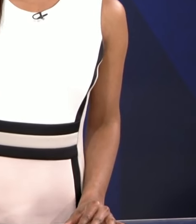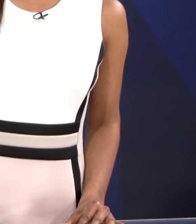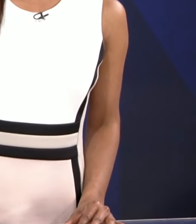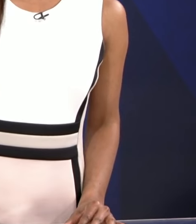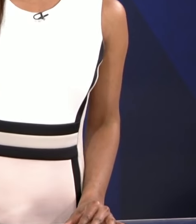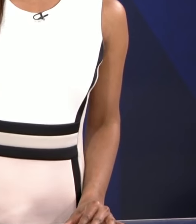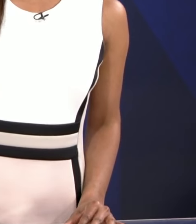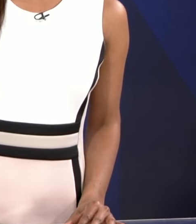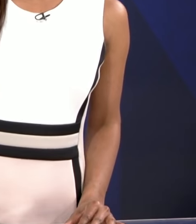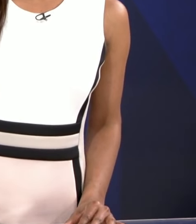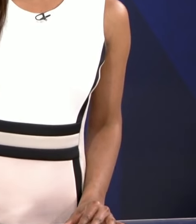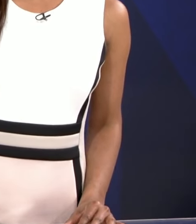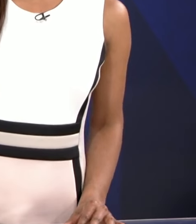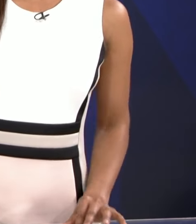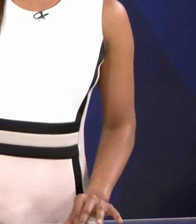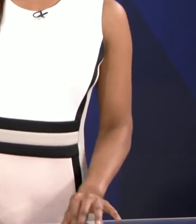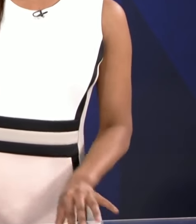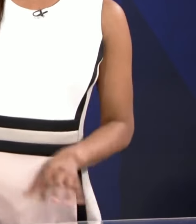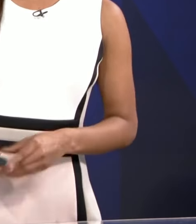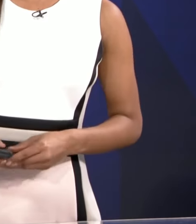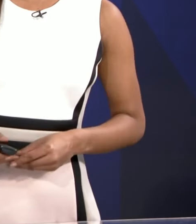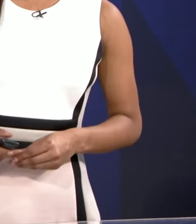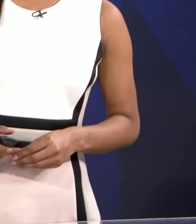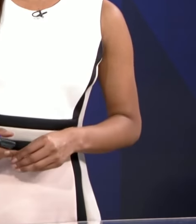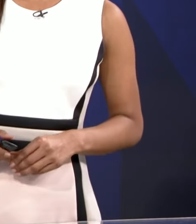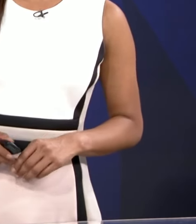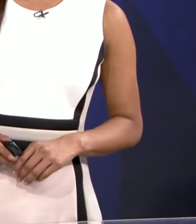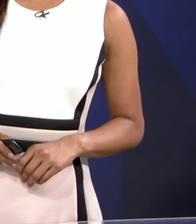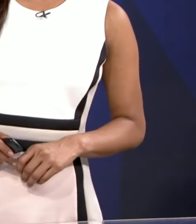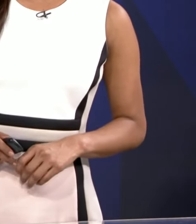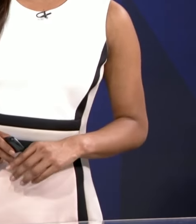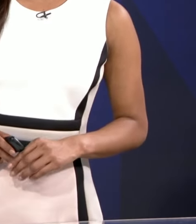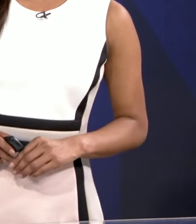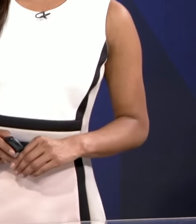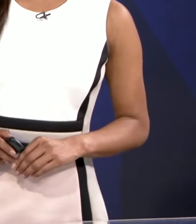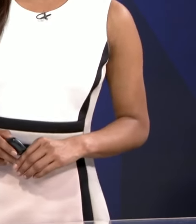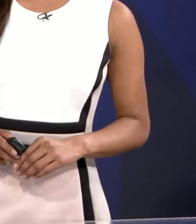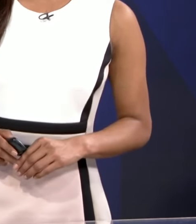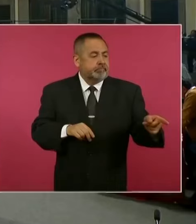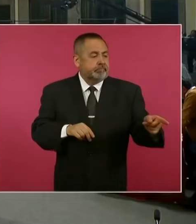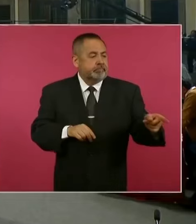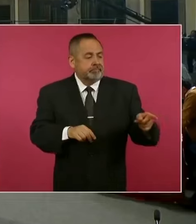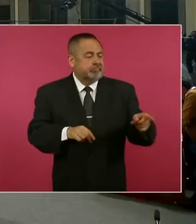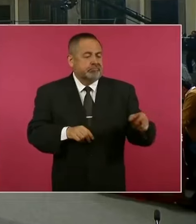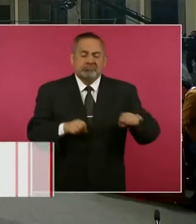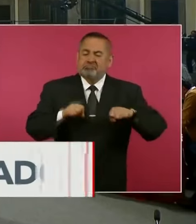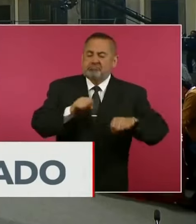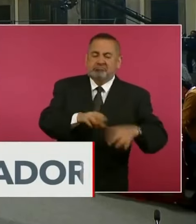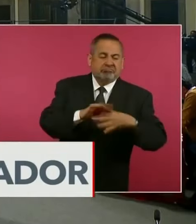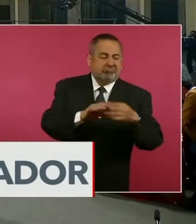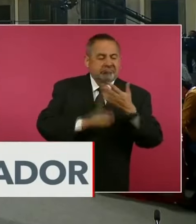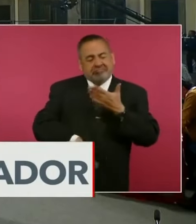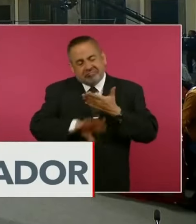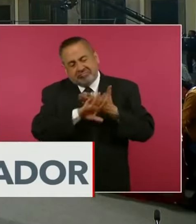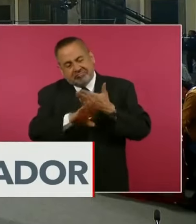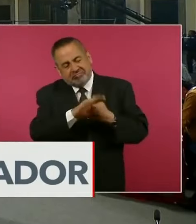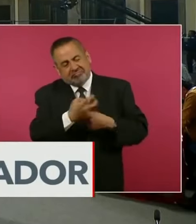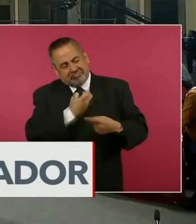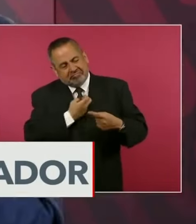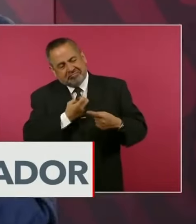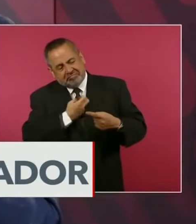la suspensión de Ecuador en la ONU. Javier Cardoso nos trae los detalles. Por violación al